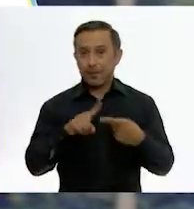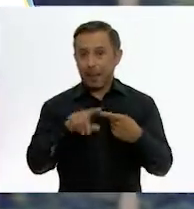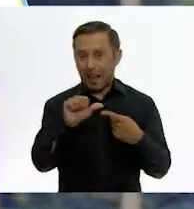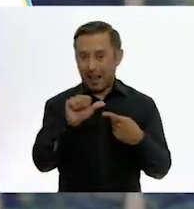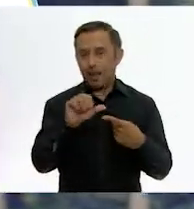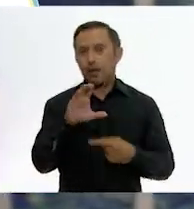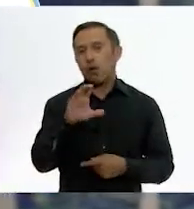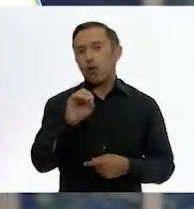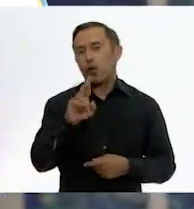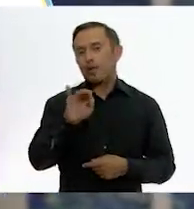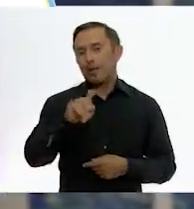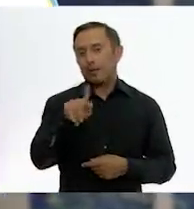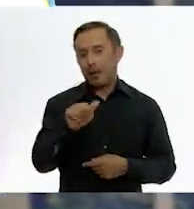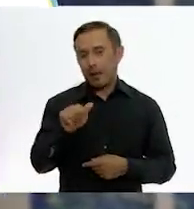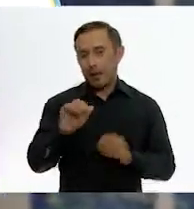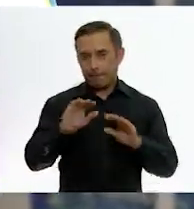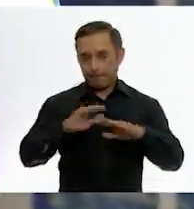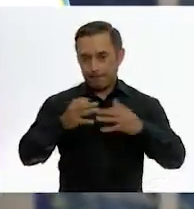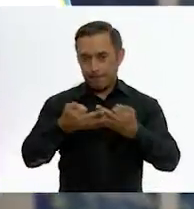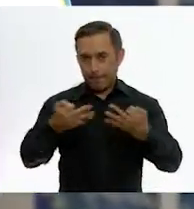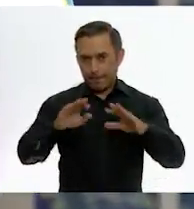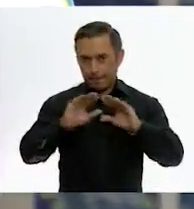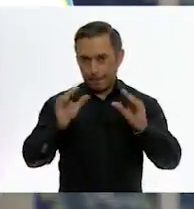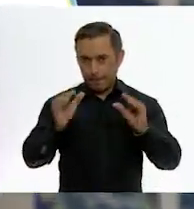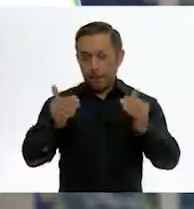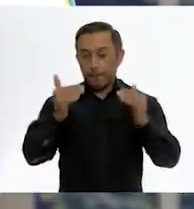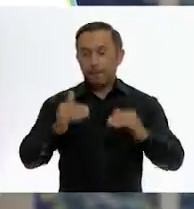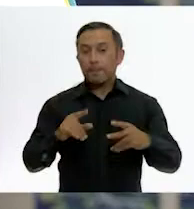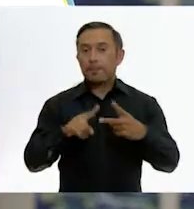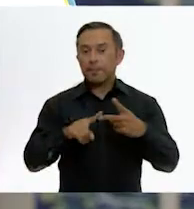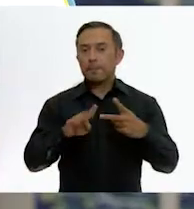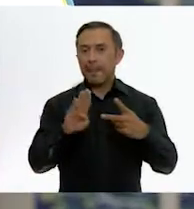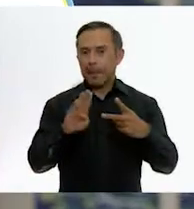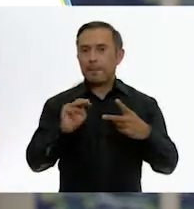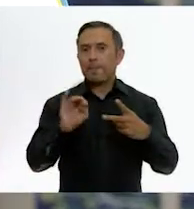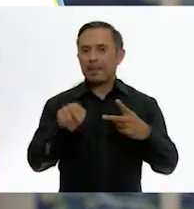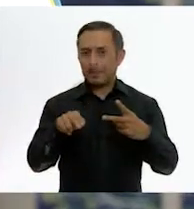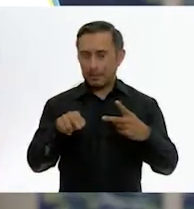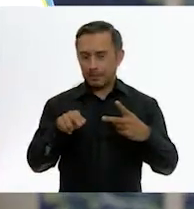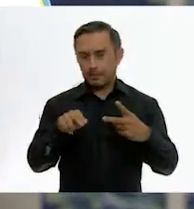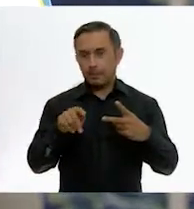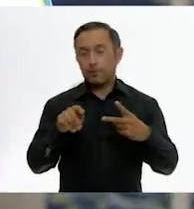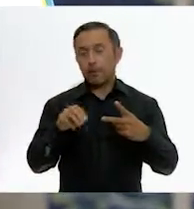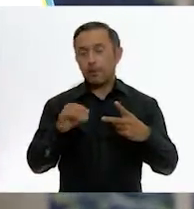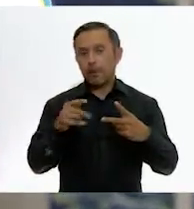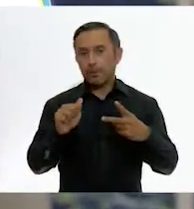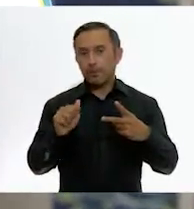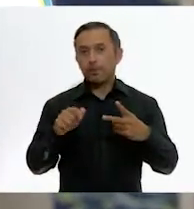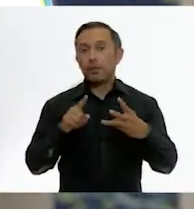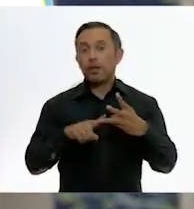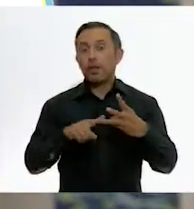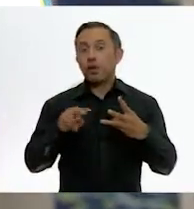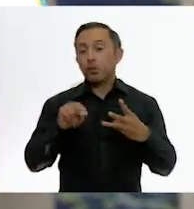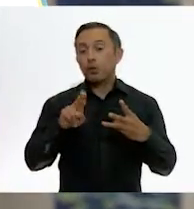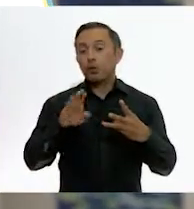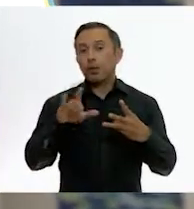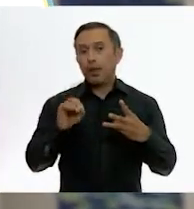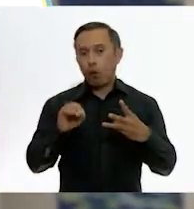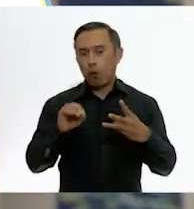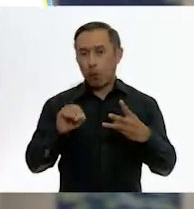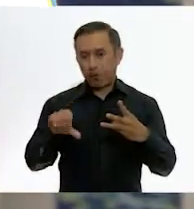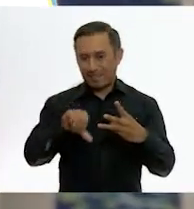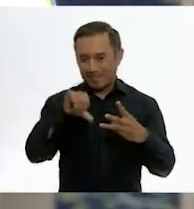el inciso b en el manto en el inciso c en el núcleo externo